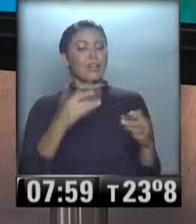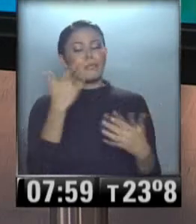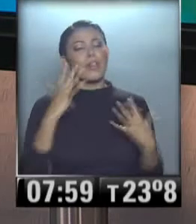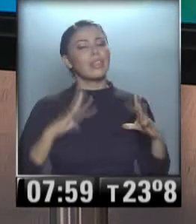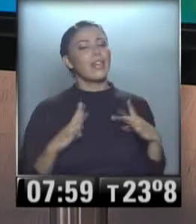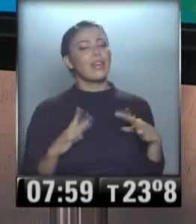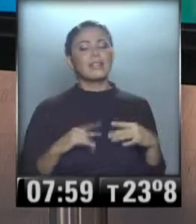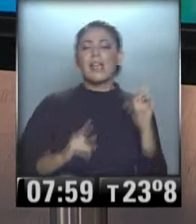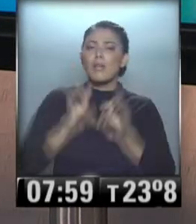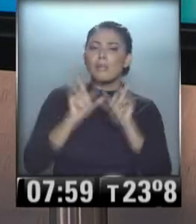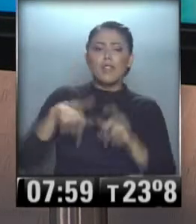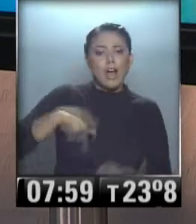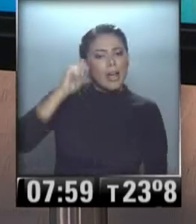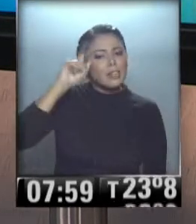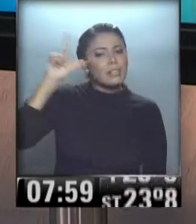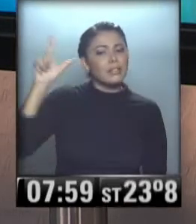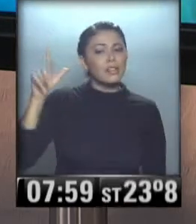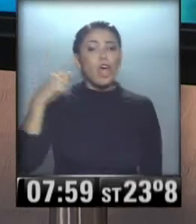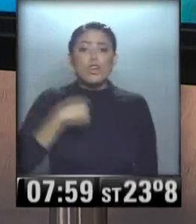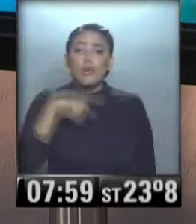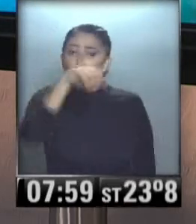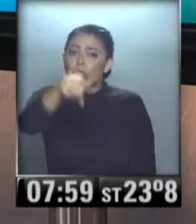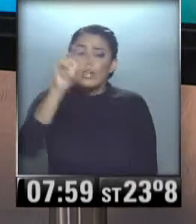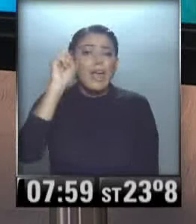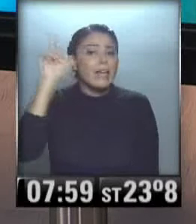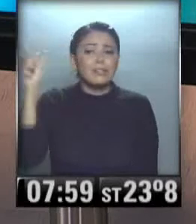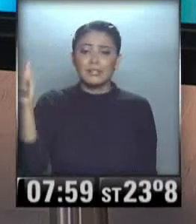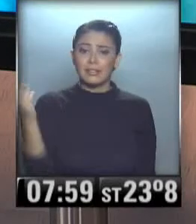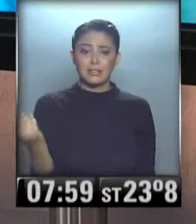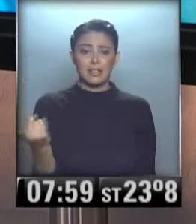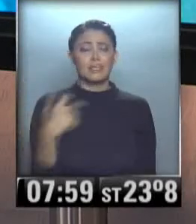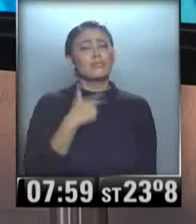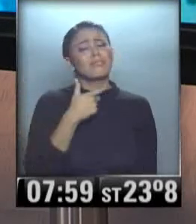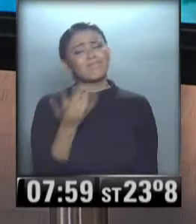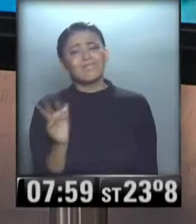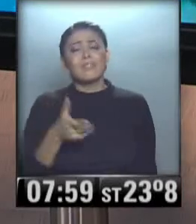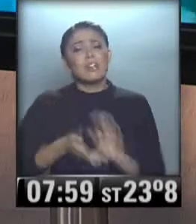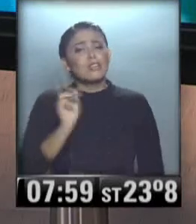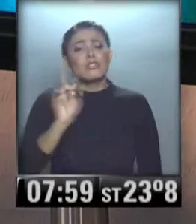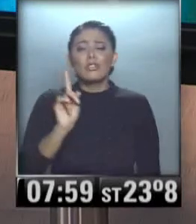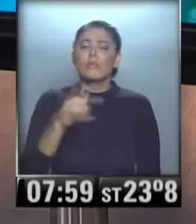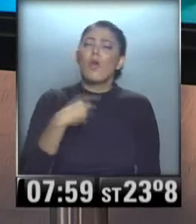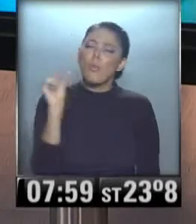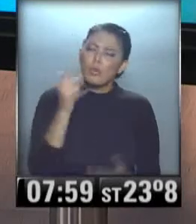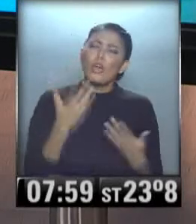gracias. Te empiezan a extrañar, Nadia. Uy, yo a ustedes también, casi casi que no tengo ganas, ¿eh? Si no fuera que estoy un poco